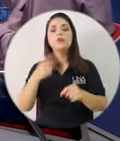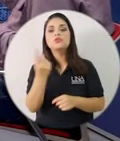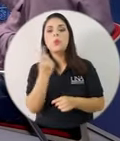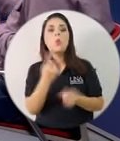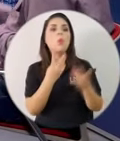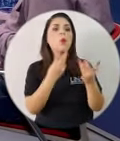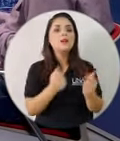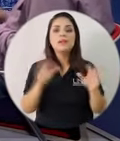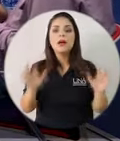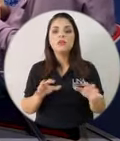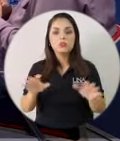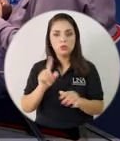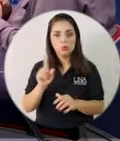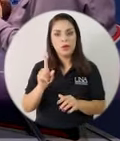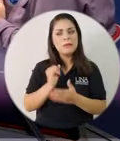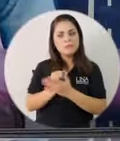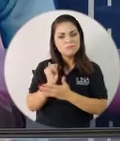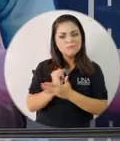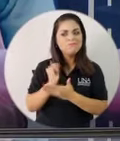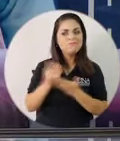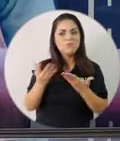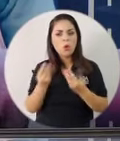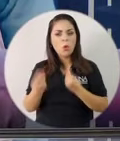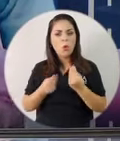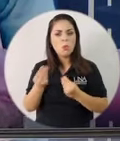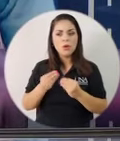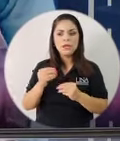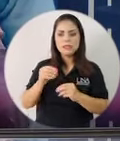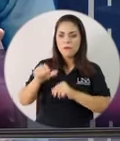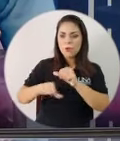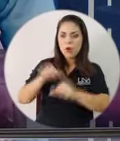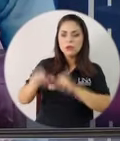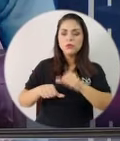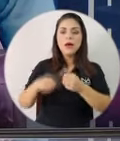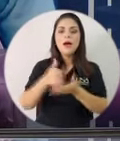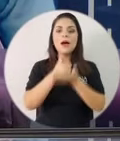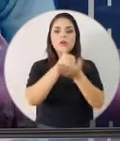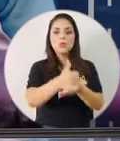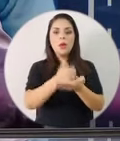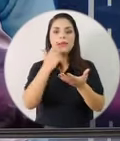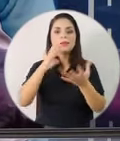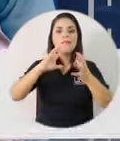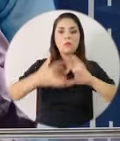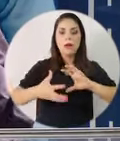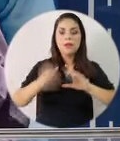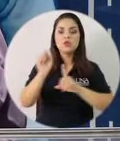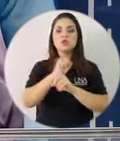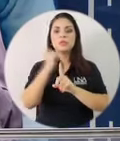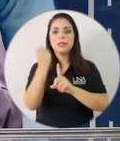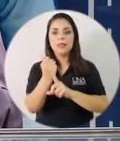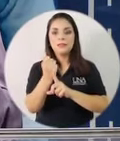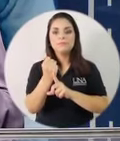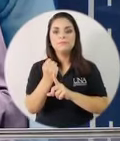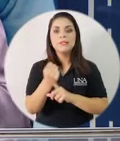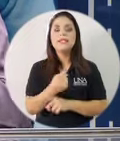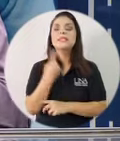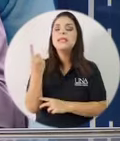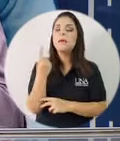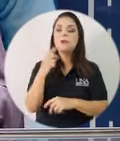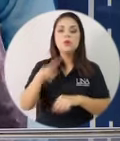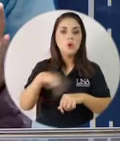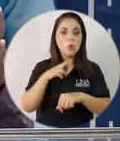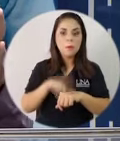de contabilizar acciones realizadas, sino en términos de investigar cómo nuestros esfuerzos están contribuyendo a transformar la sociedad.